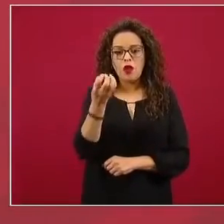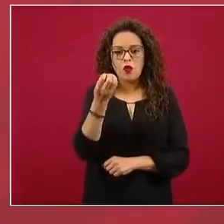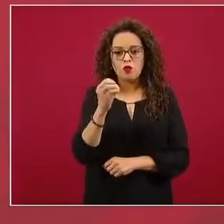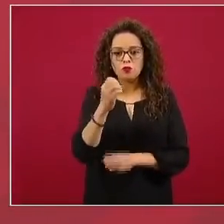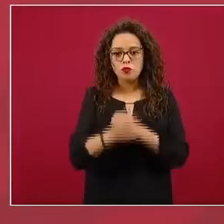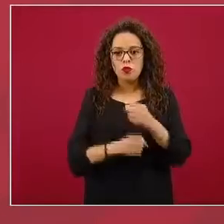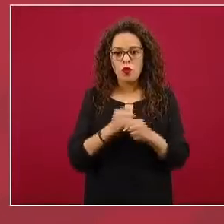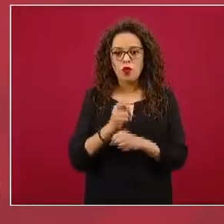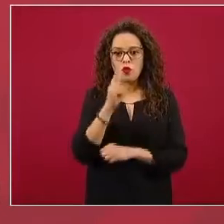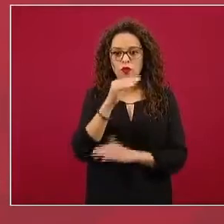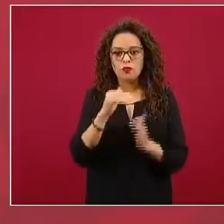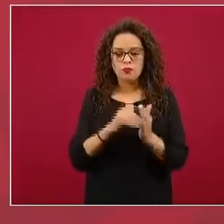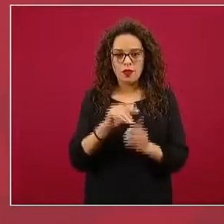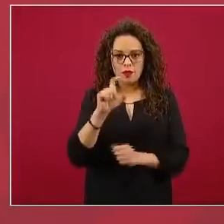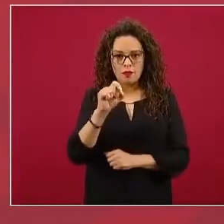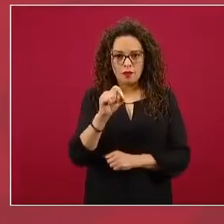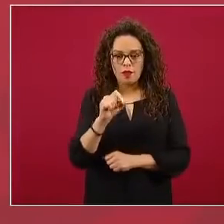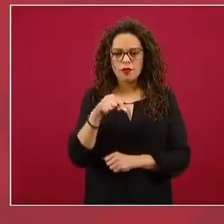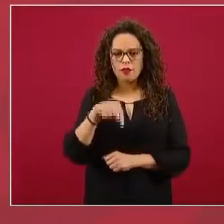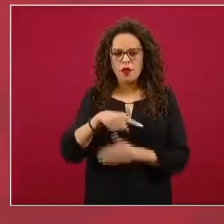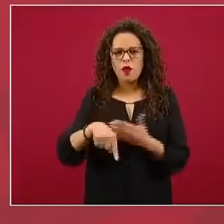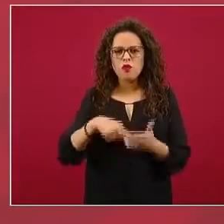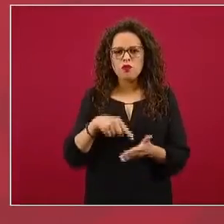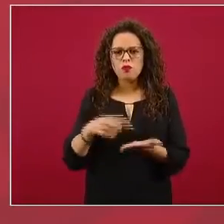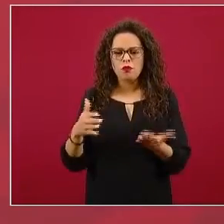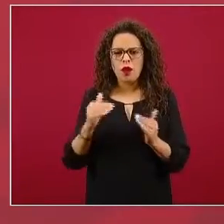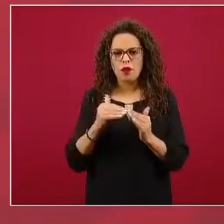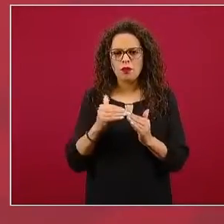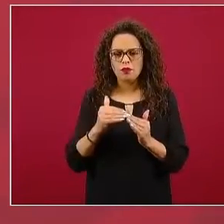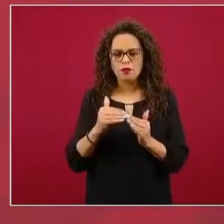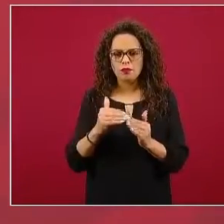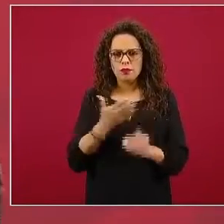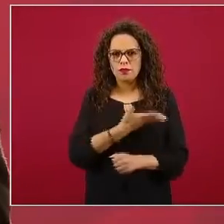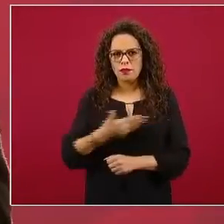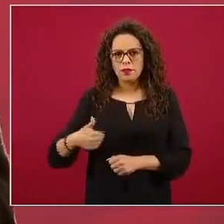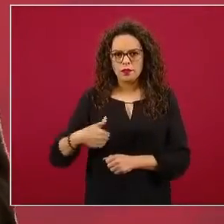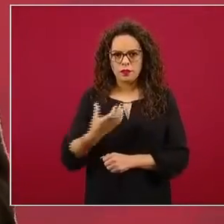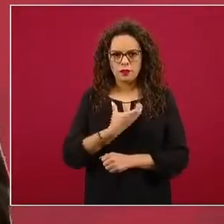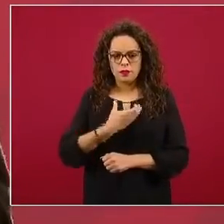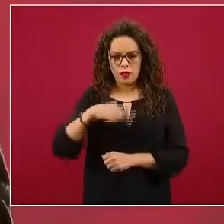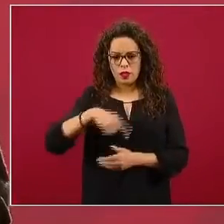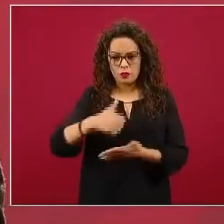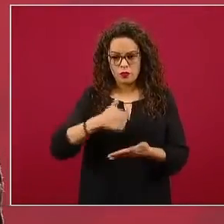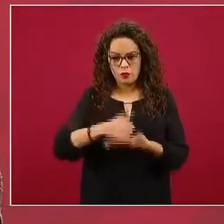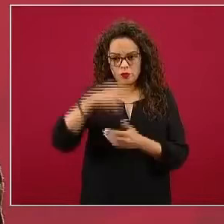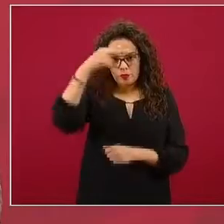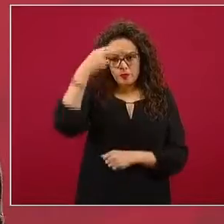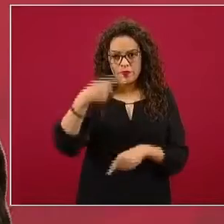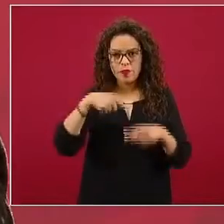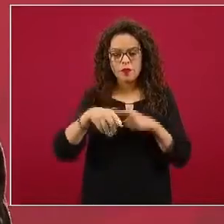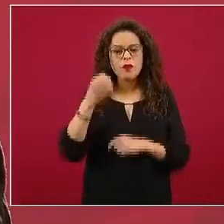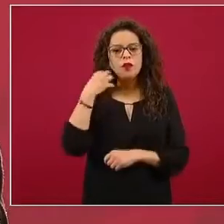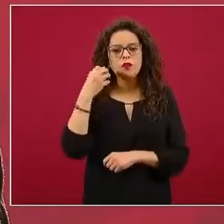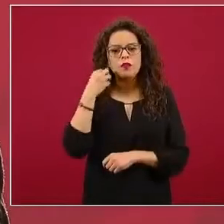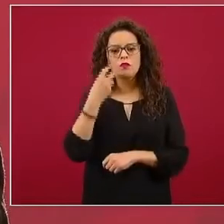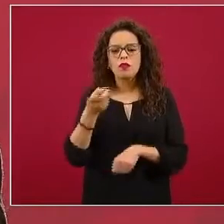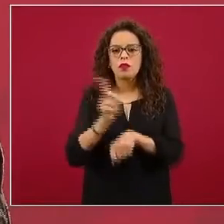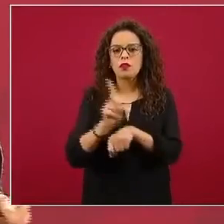de 2020. Estamos en el Palacio Nacional de México, en la Ciudad de México, y vamos a iniciar la conferencia de prensa diaria